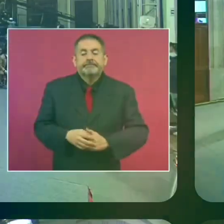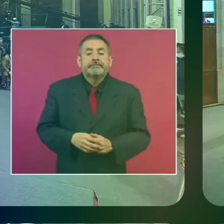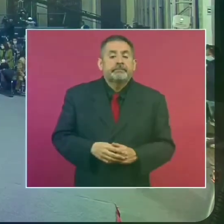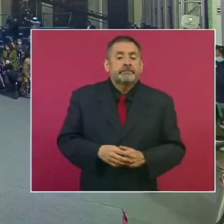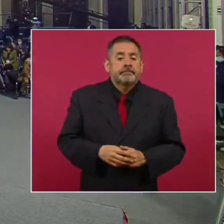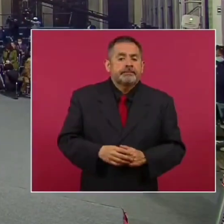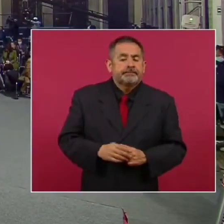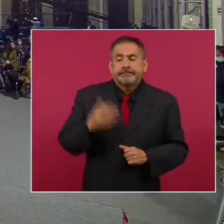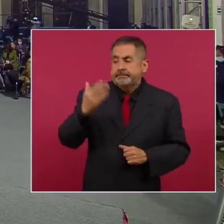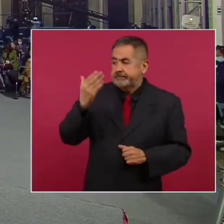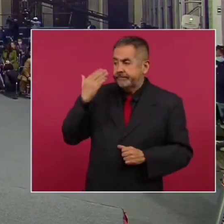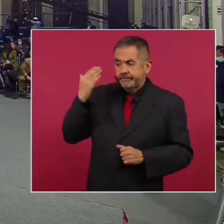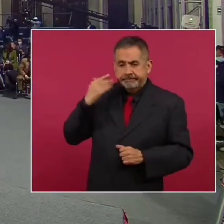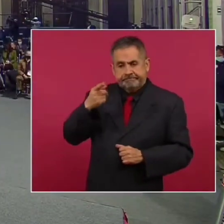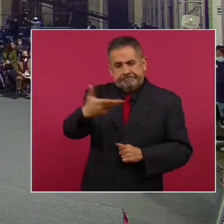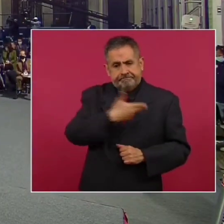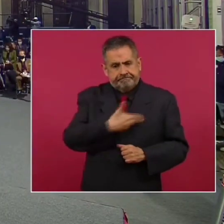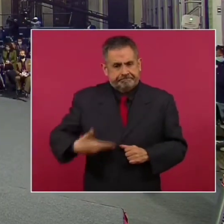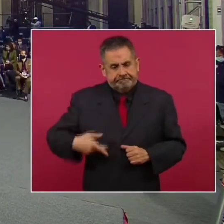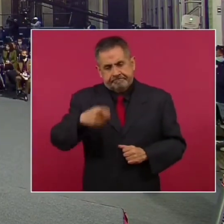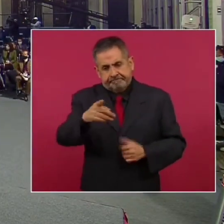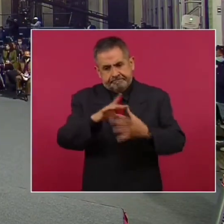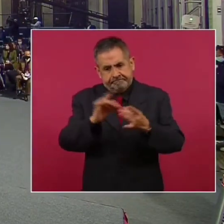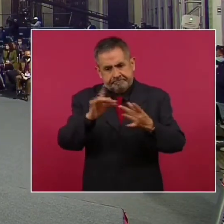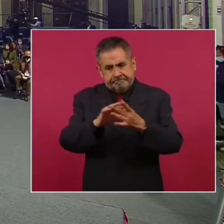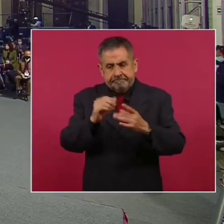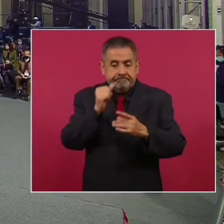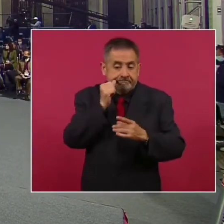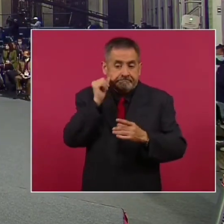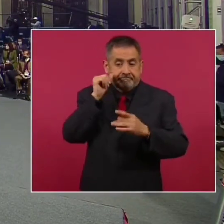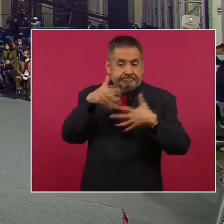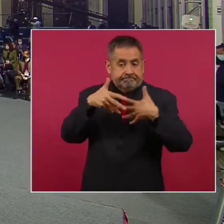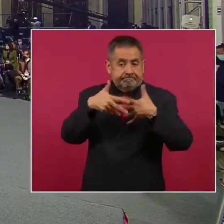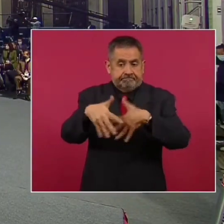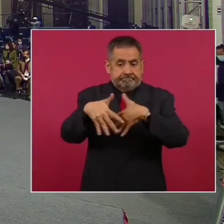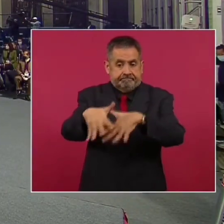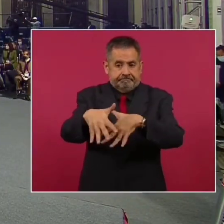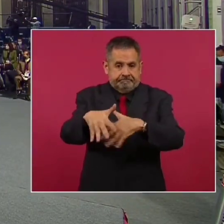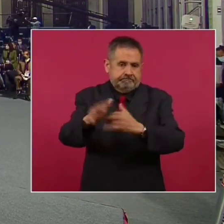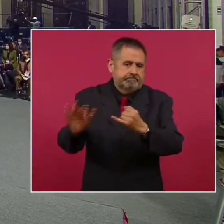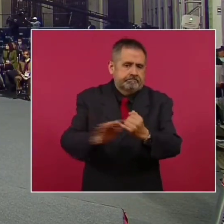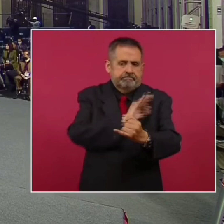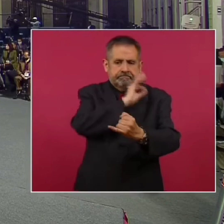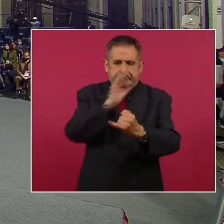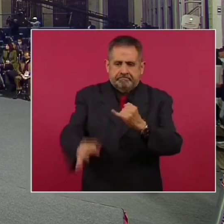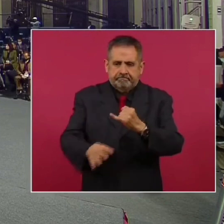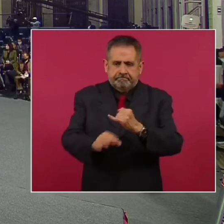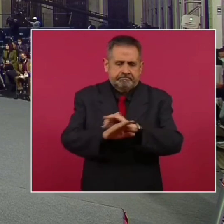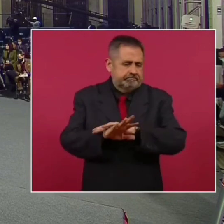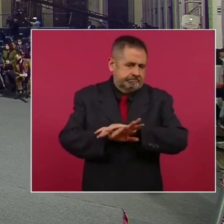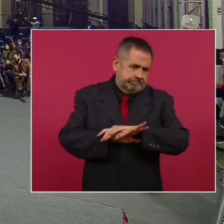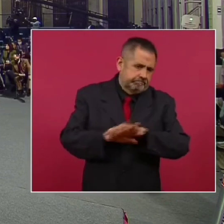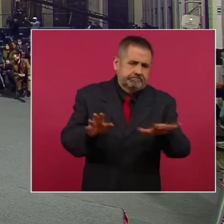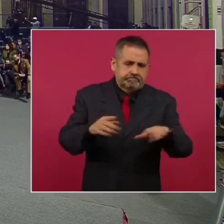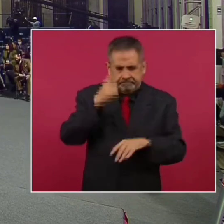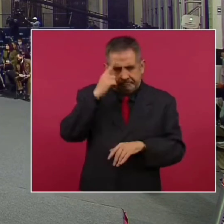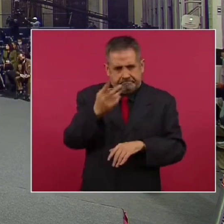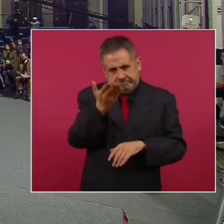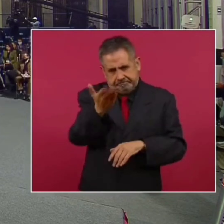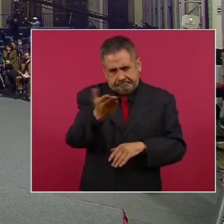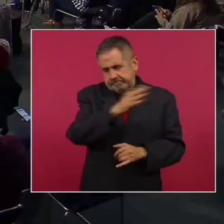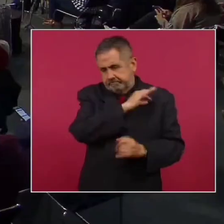En días pasados, presidente, usted refirió que la marcha de ayer tal vez iba a ser la última, pues de